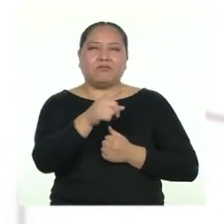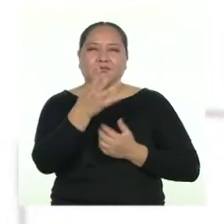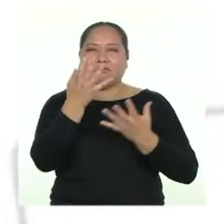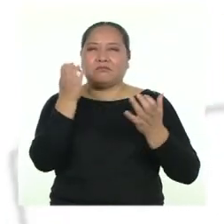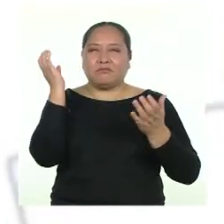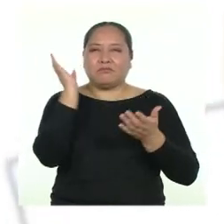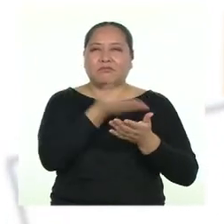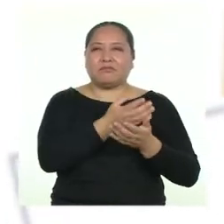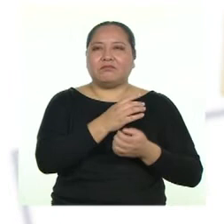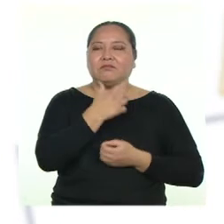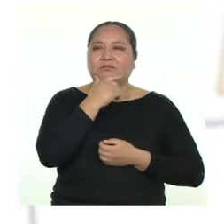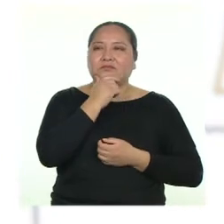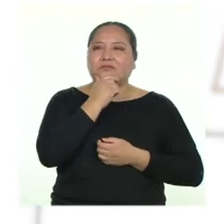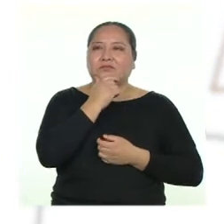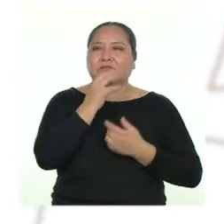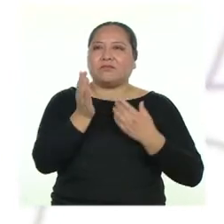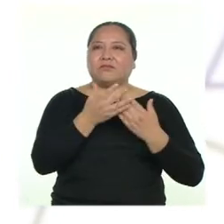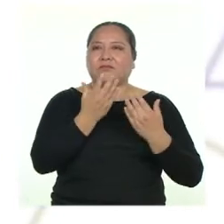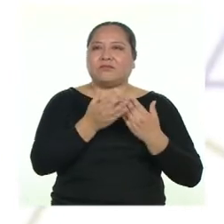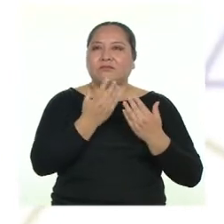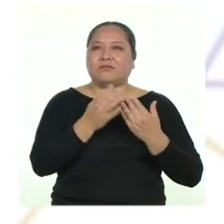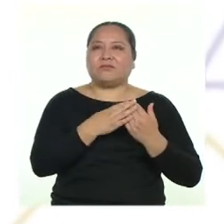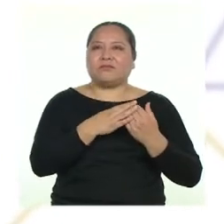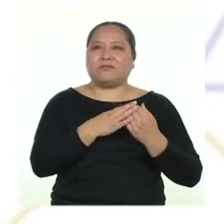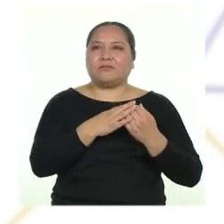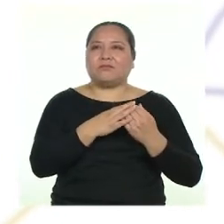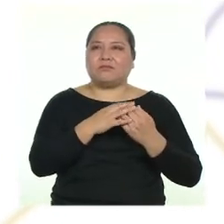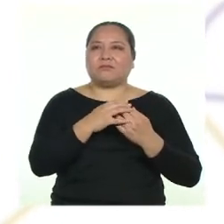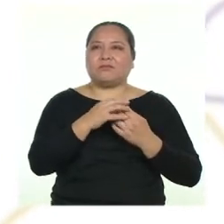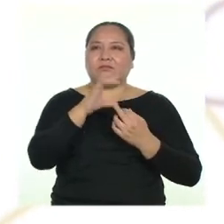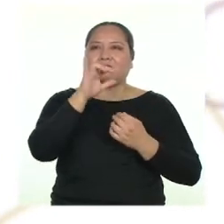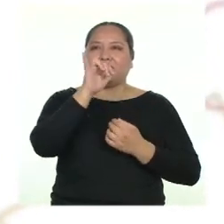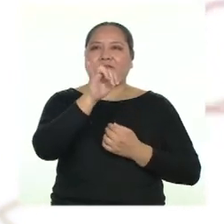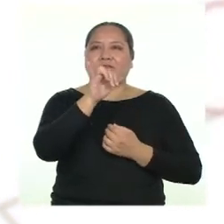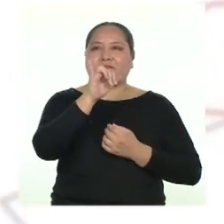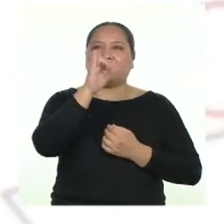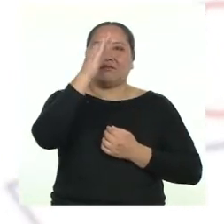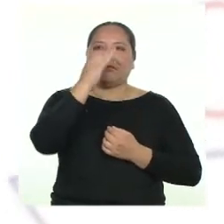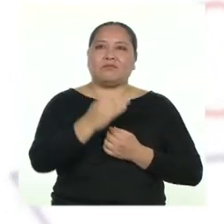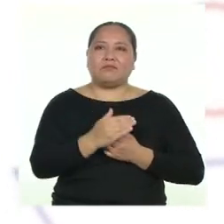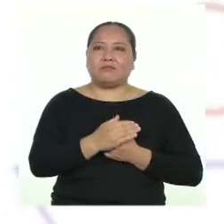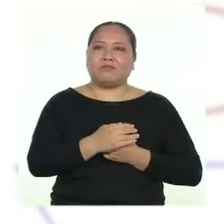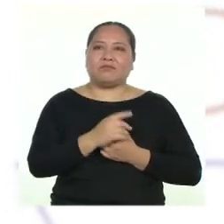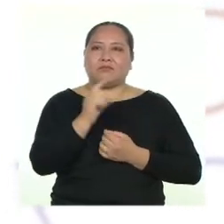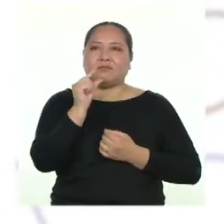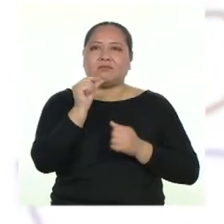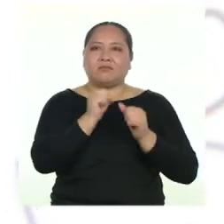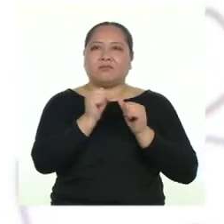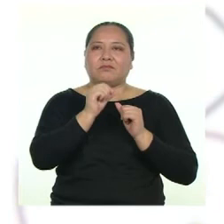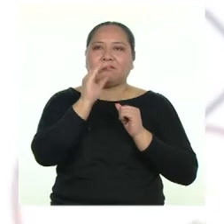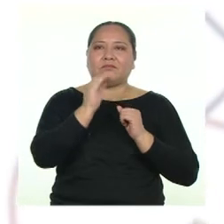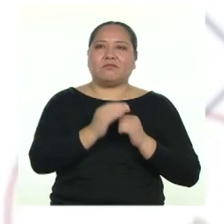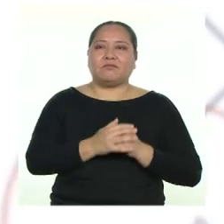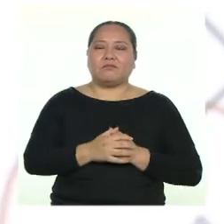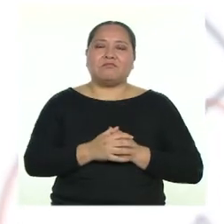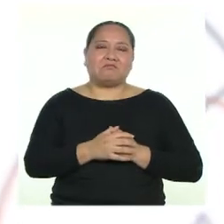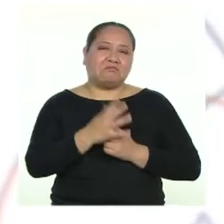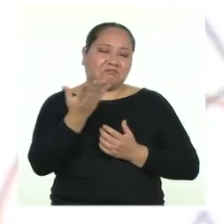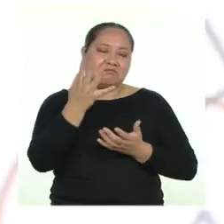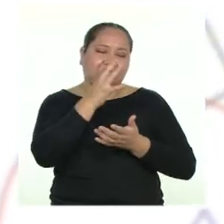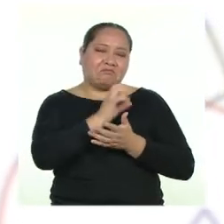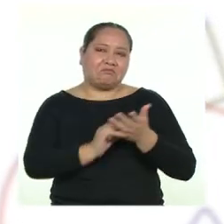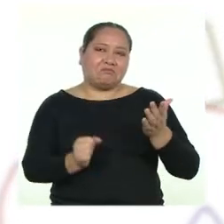eliminar? Creo que es más fácil eliminar la variable y, porque tienen los valores más pequeños. Pues hagámoslo